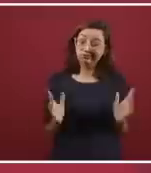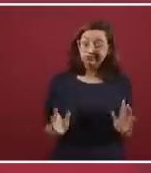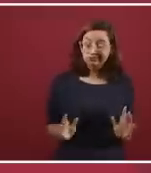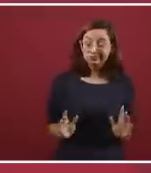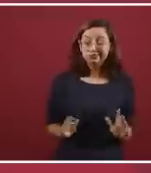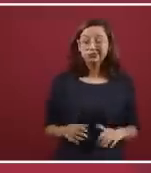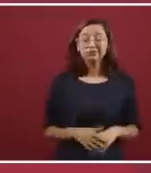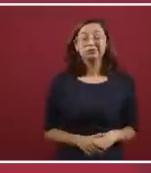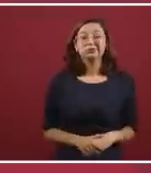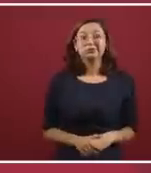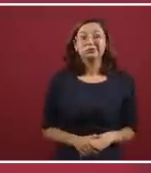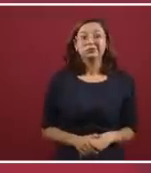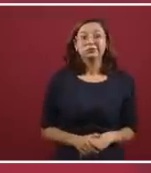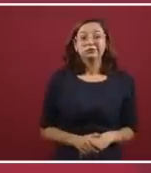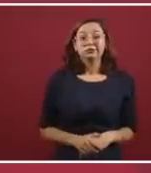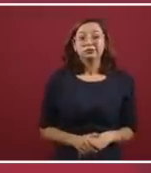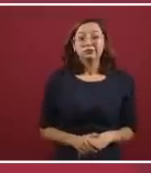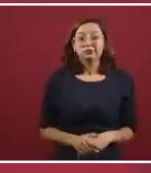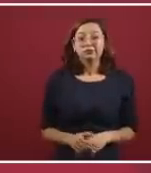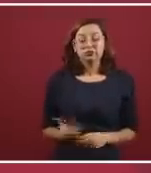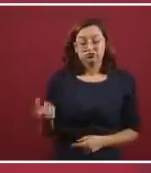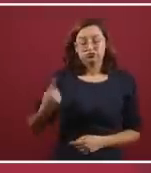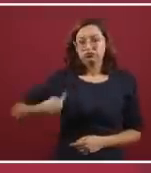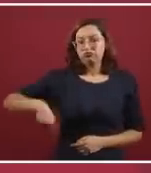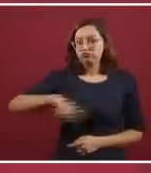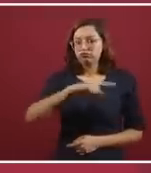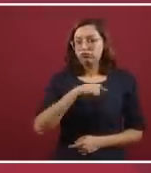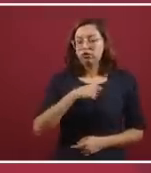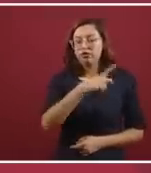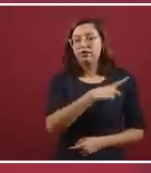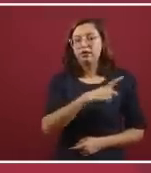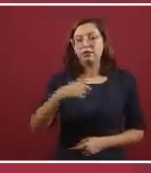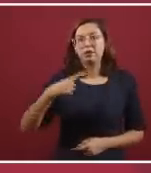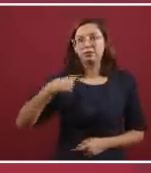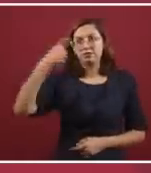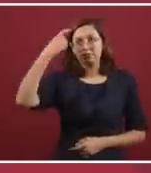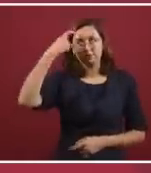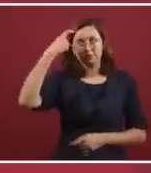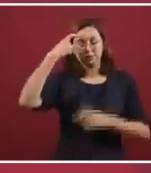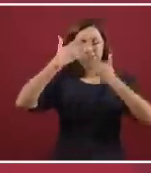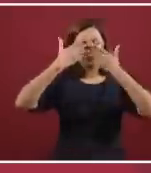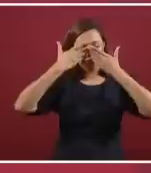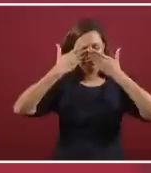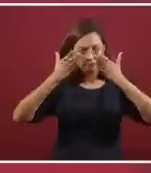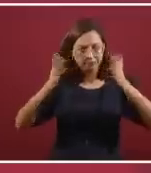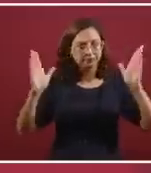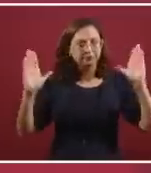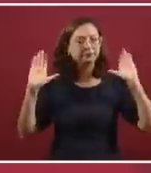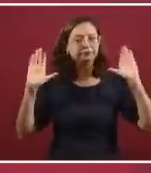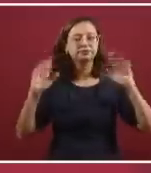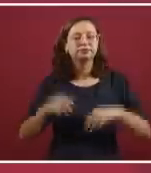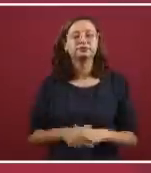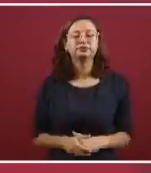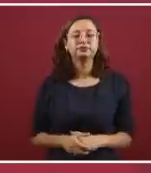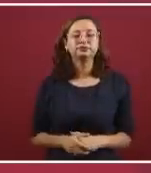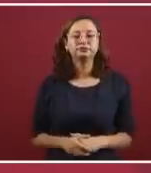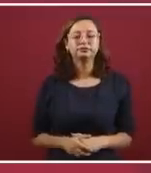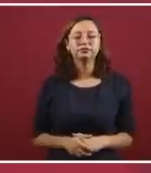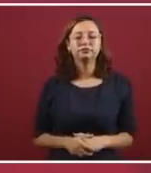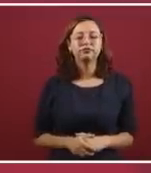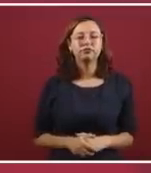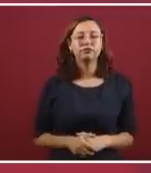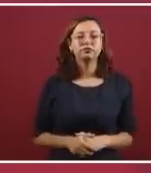tenemos que tener una amplitud de criterio ay este